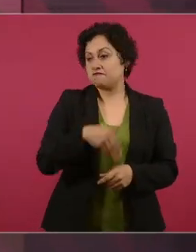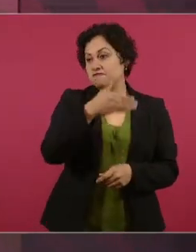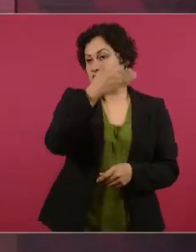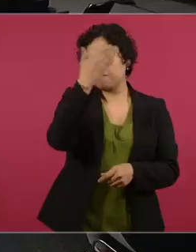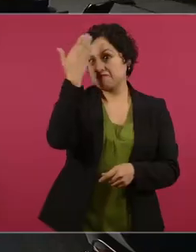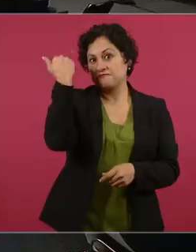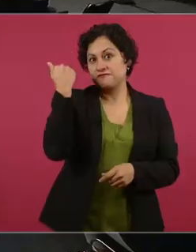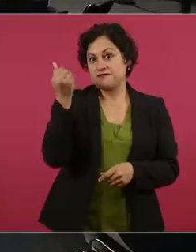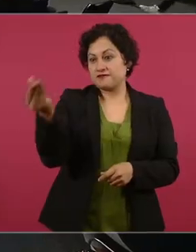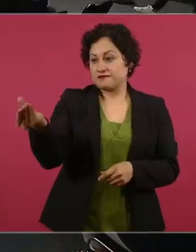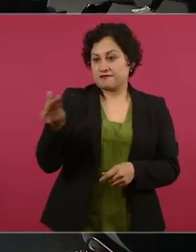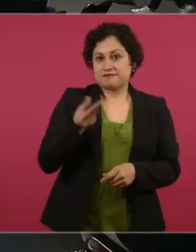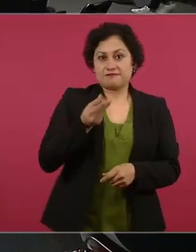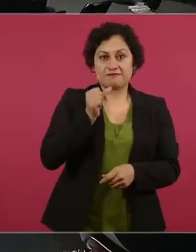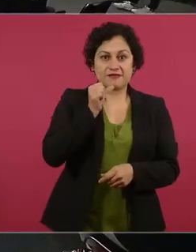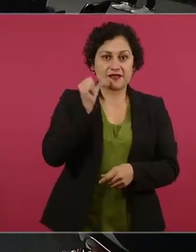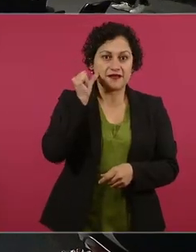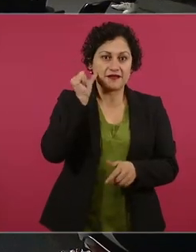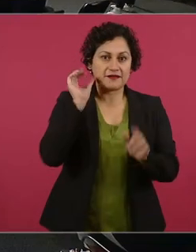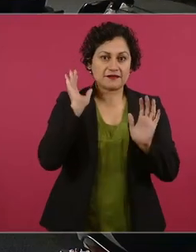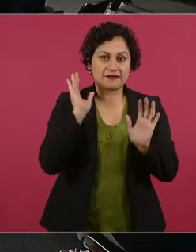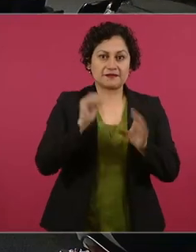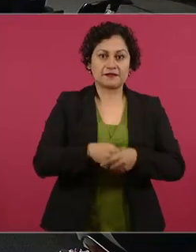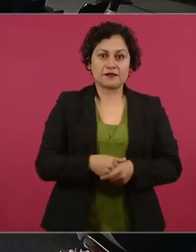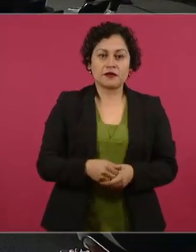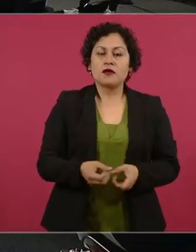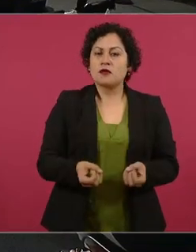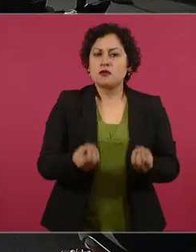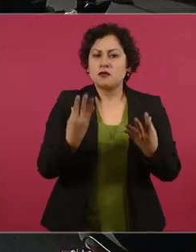lo trajeron ayer. ¿Cuánto?